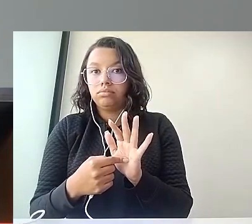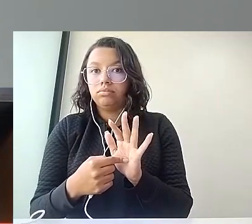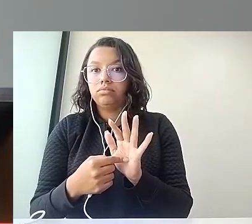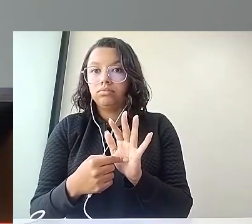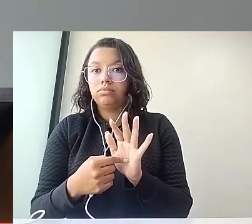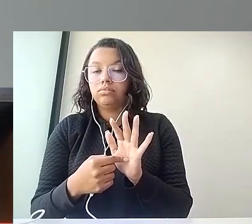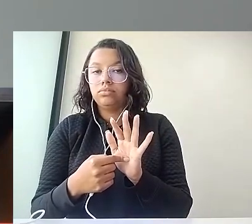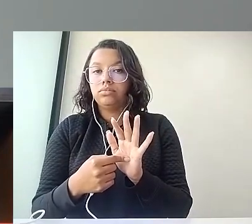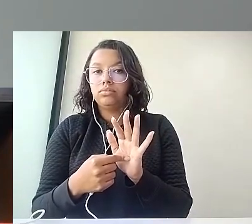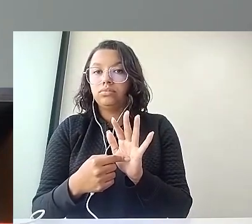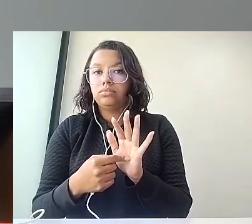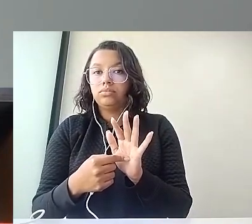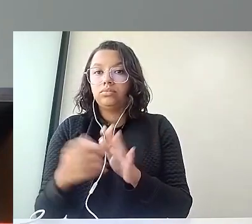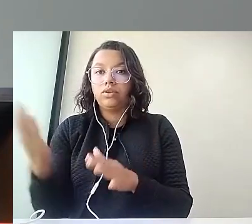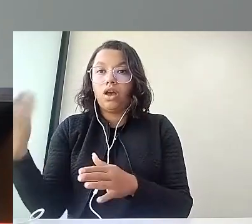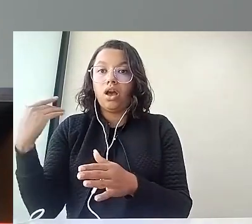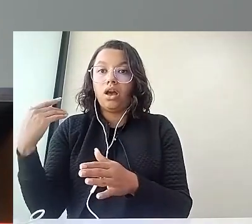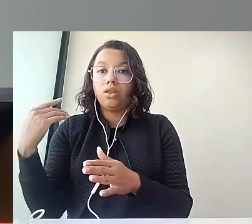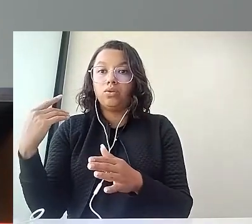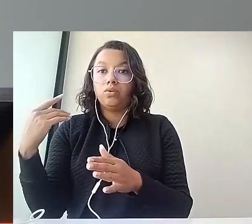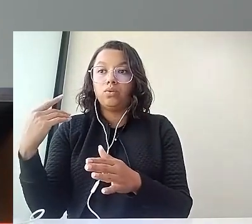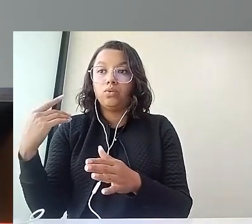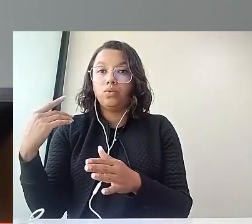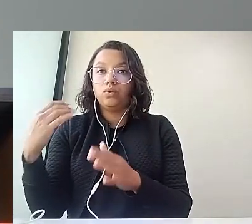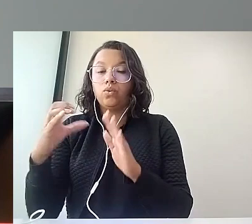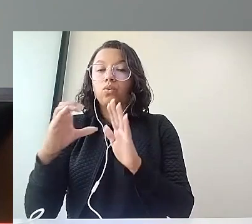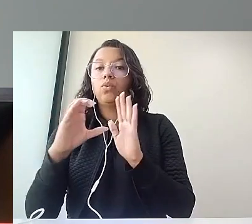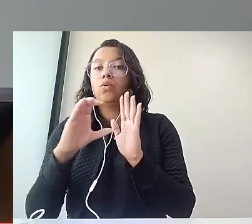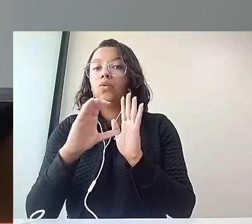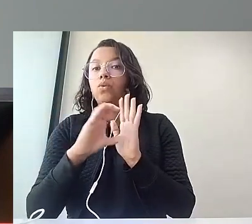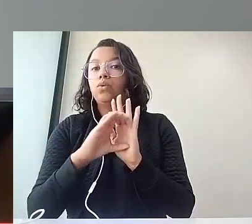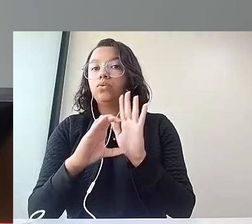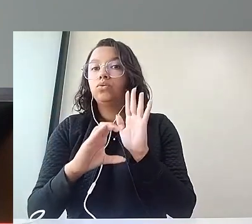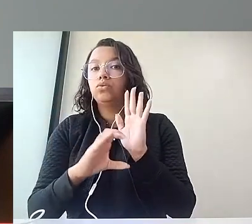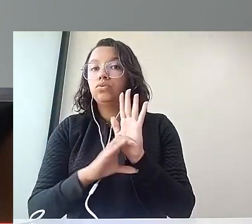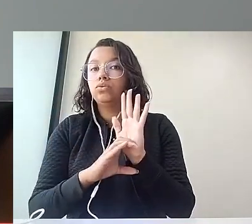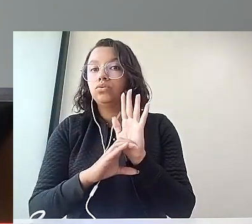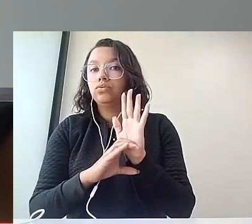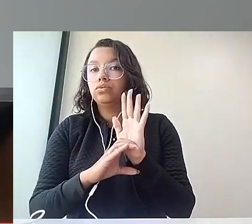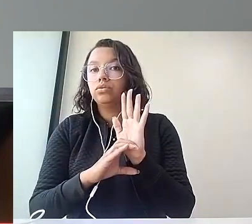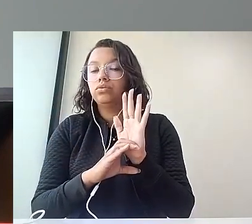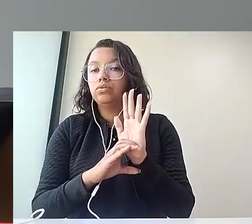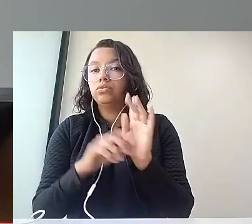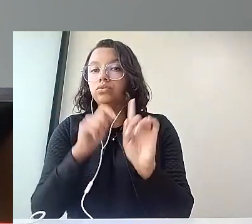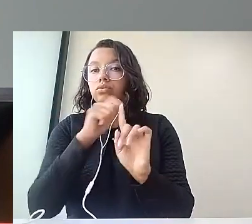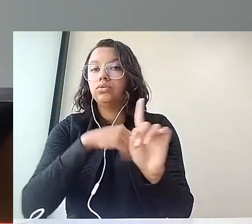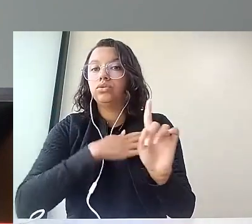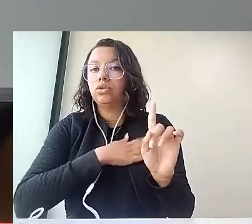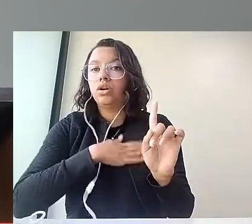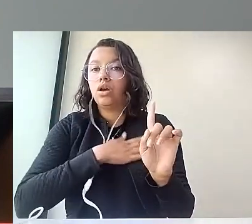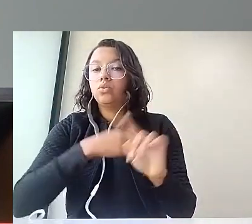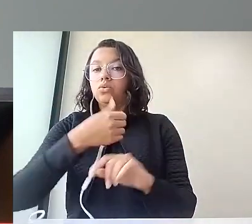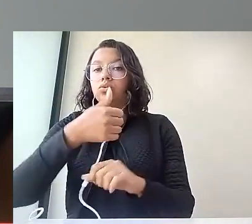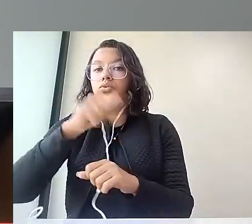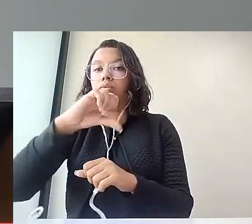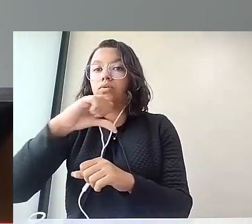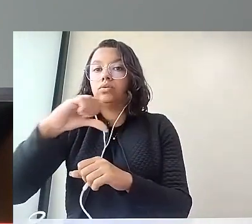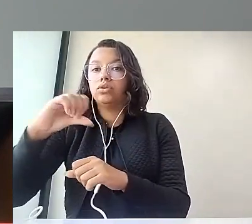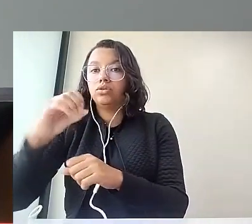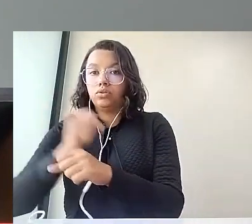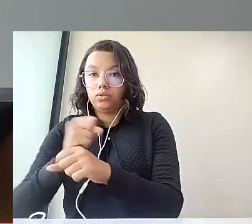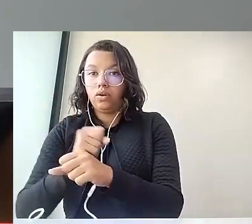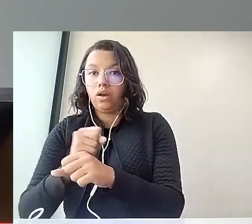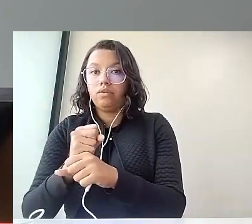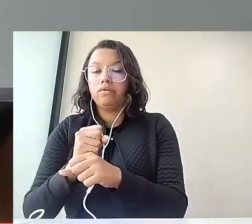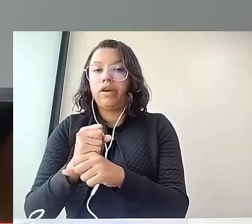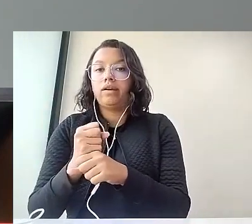16 y 24 de diciembre de agosto de 1790, que queda en vigor